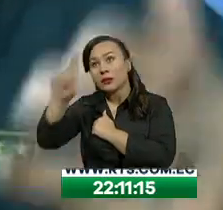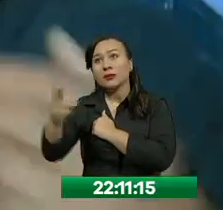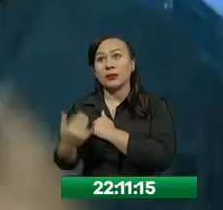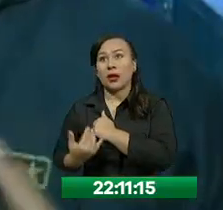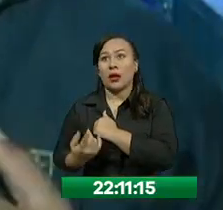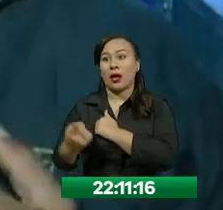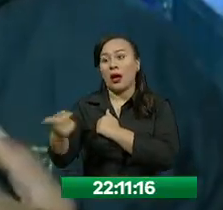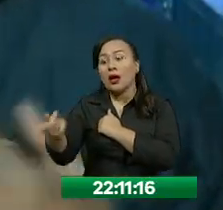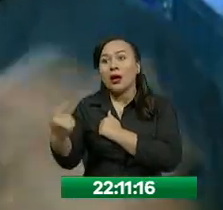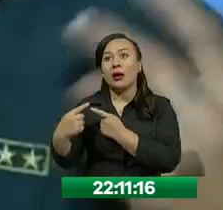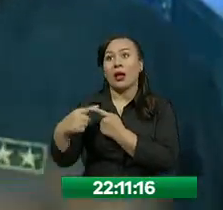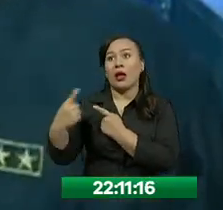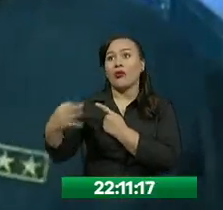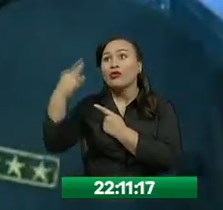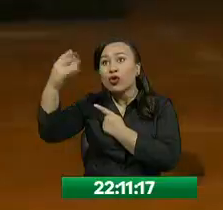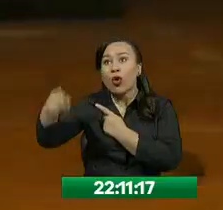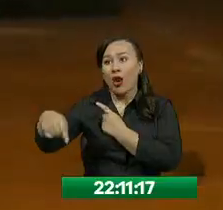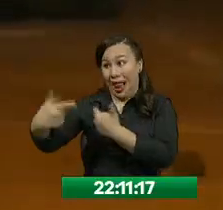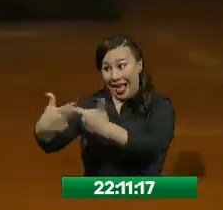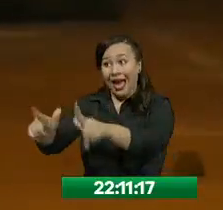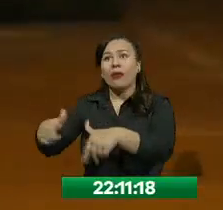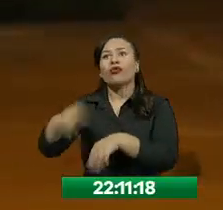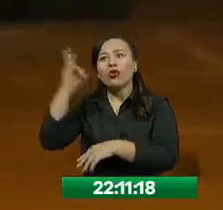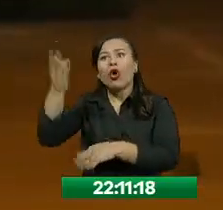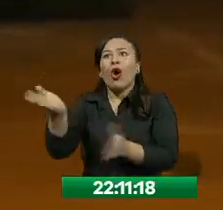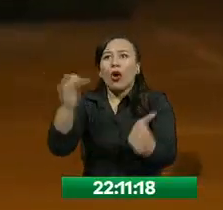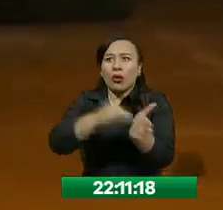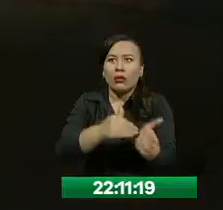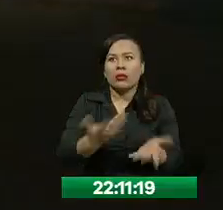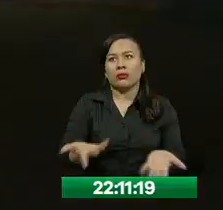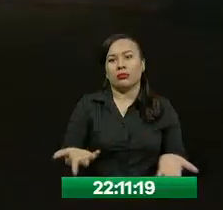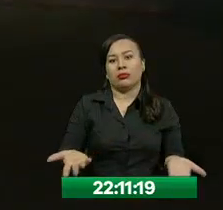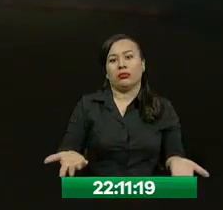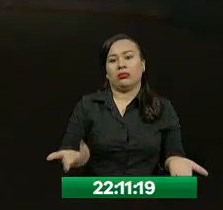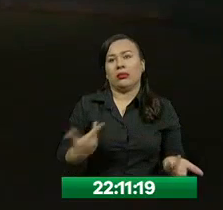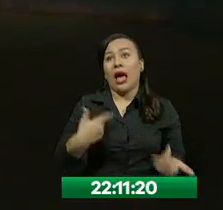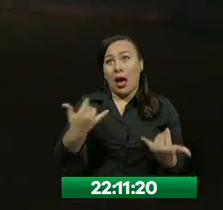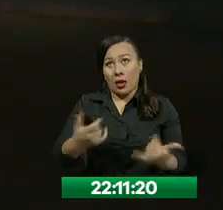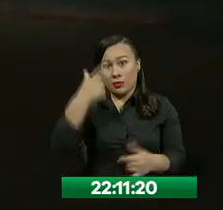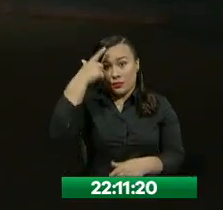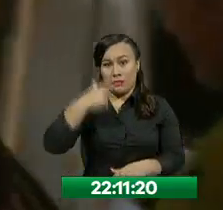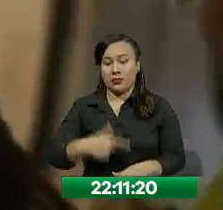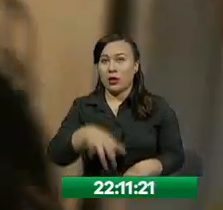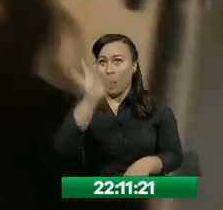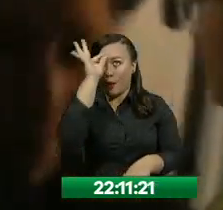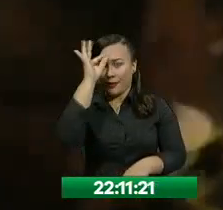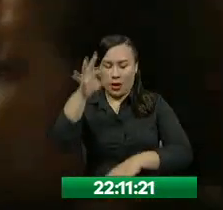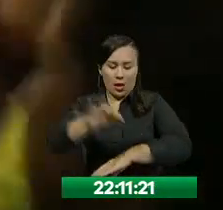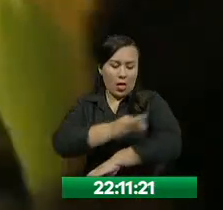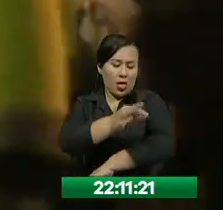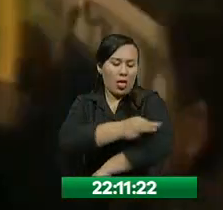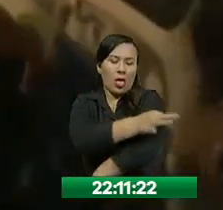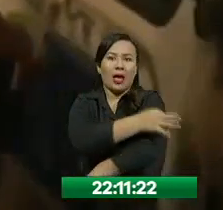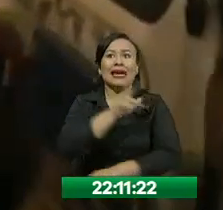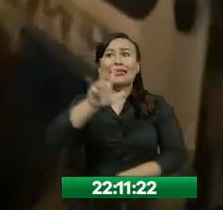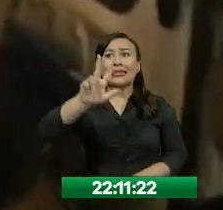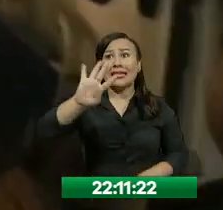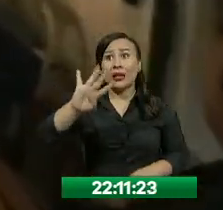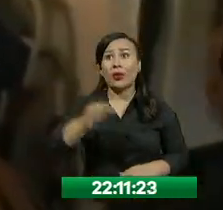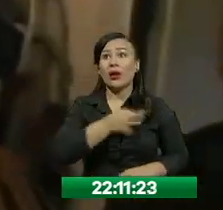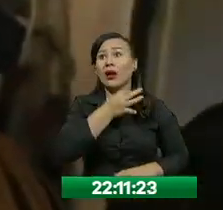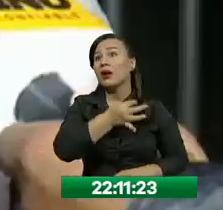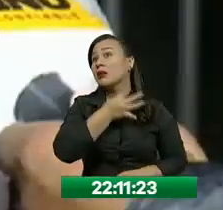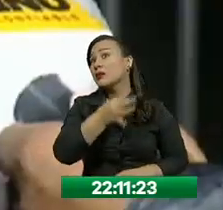hoy fue él, podemos ser mañana nosotros. El herido fue llevado hasta el hospital, en donde tras la evaluación médica le suturaron 34 puntos y se mantendrá